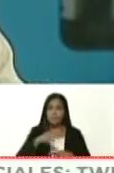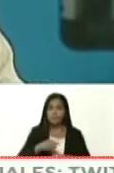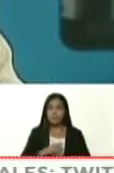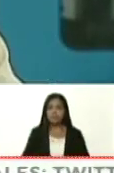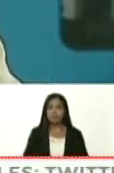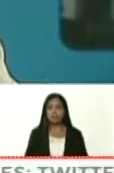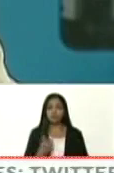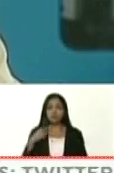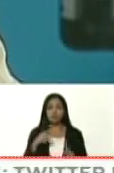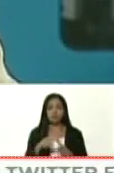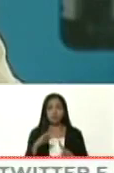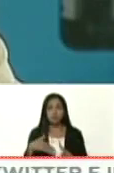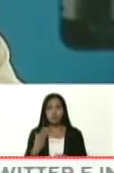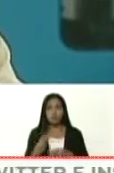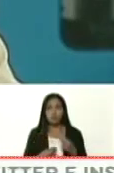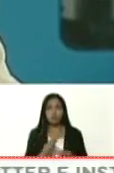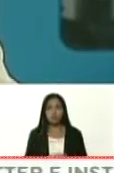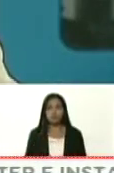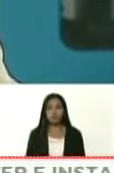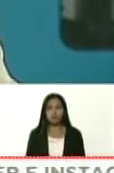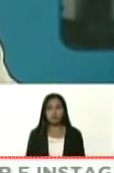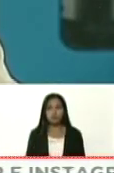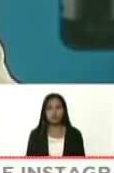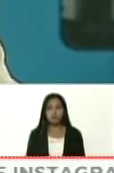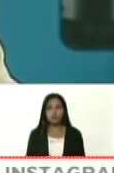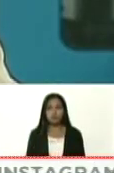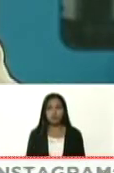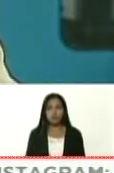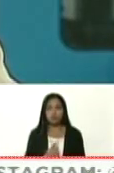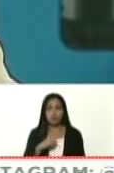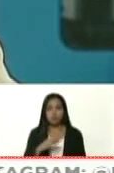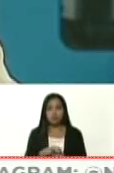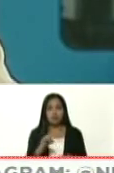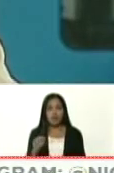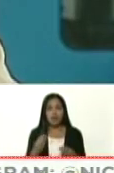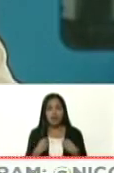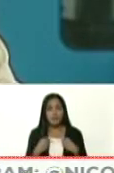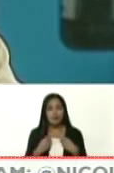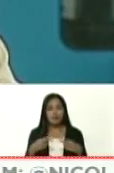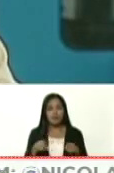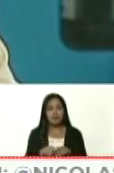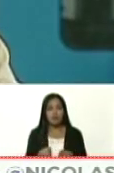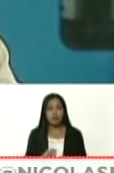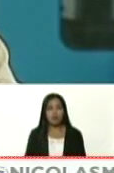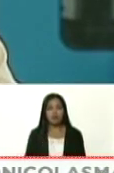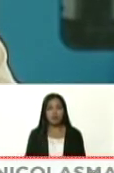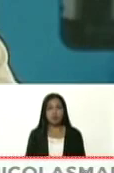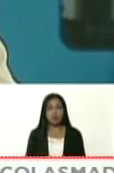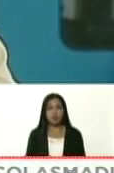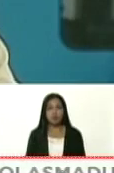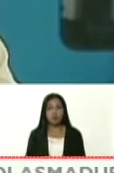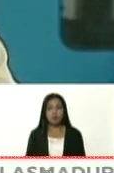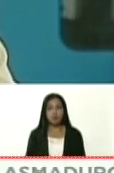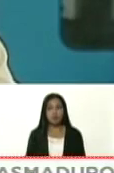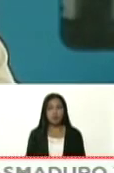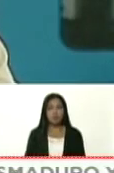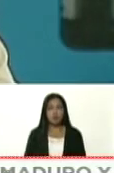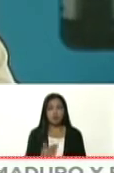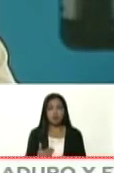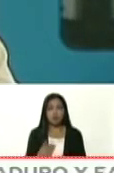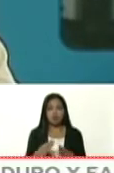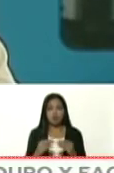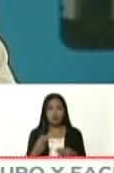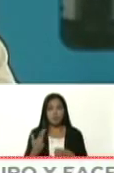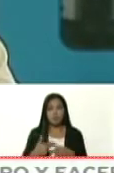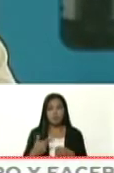Una meta. Tenemos que dejar la vida, largar el cuero, porque todo el petróleo que se